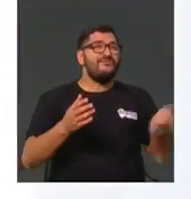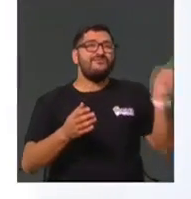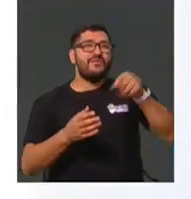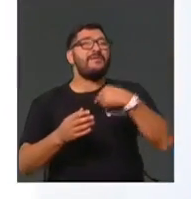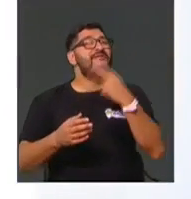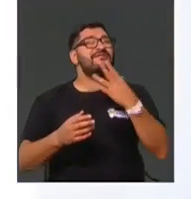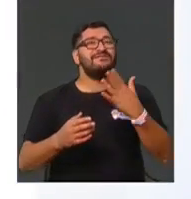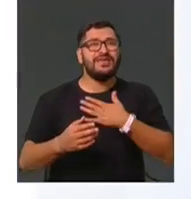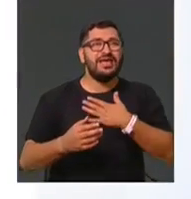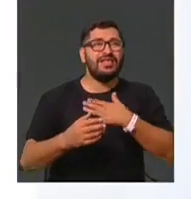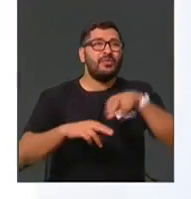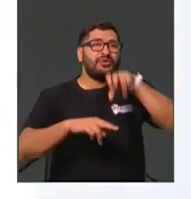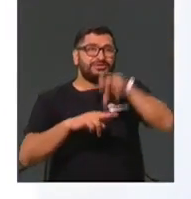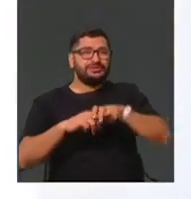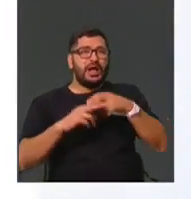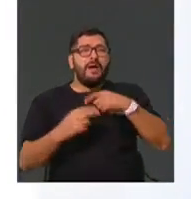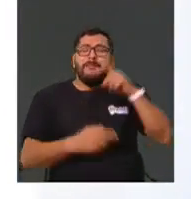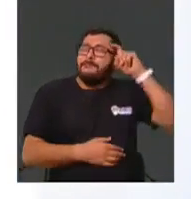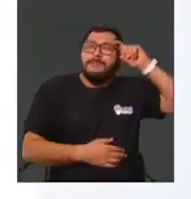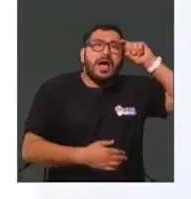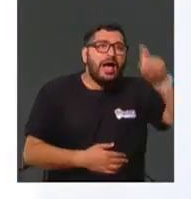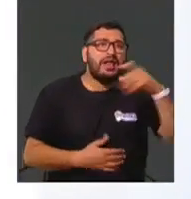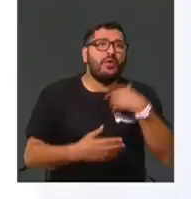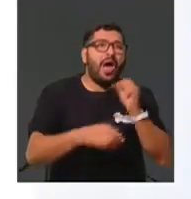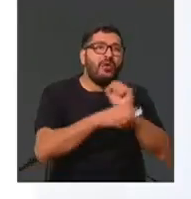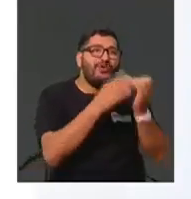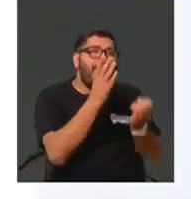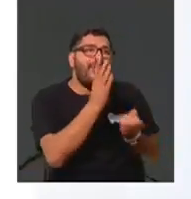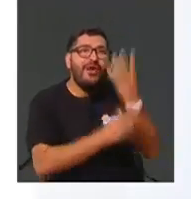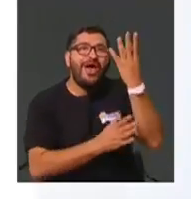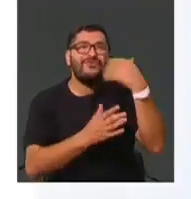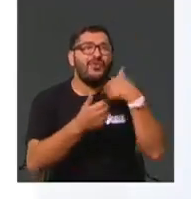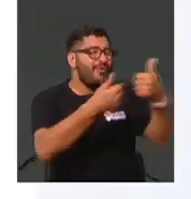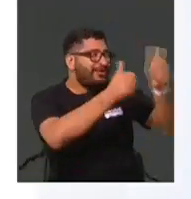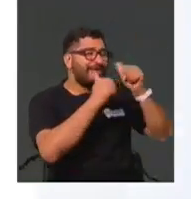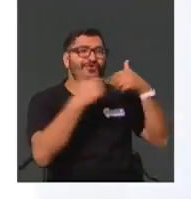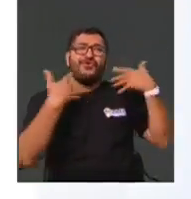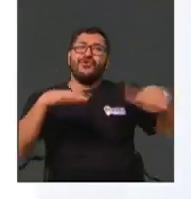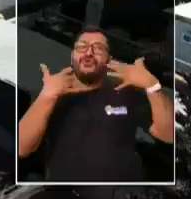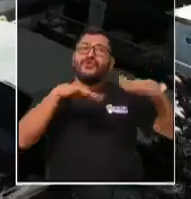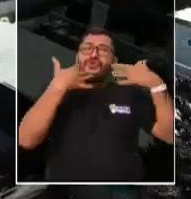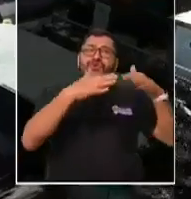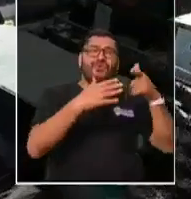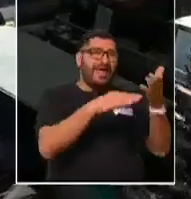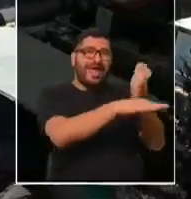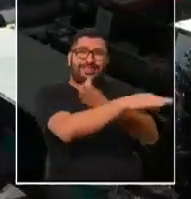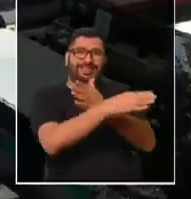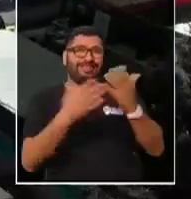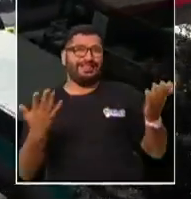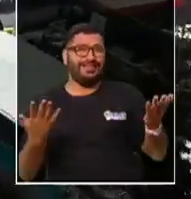Teletón y mi familia han sido fundamentales para la persona que soy hoy en día.